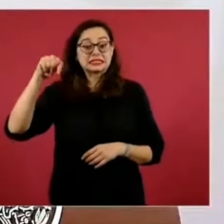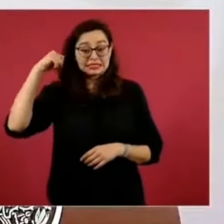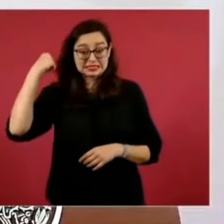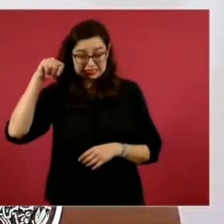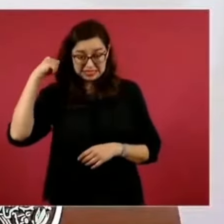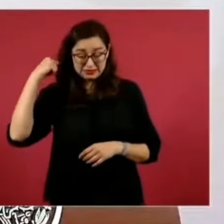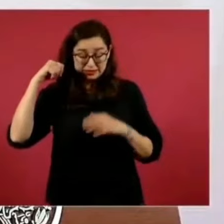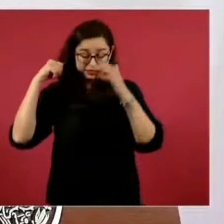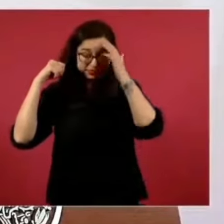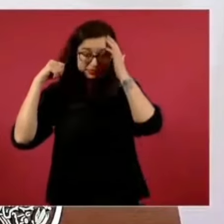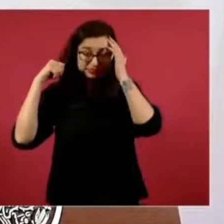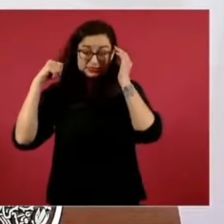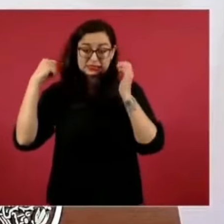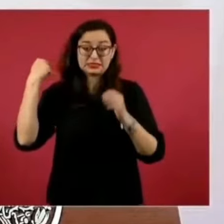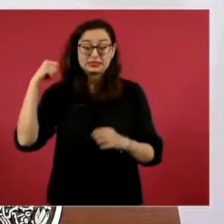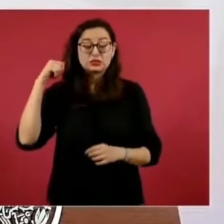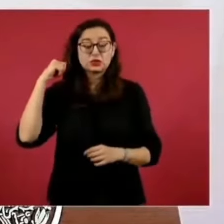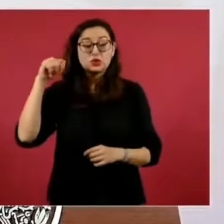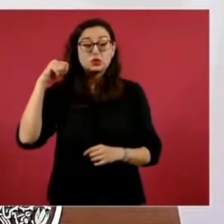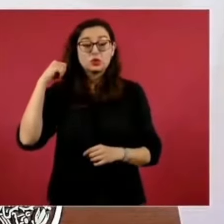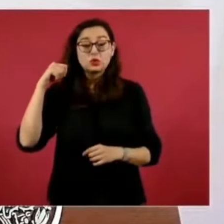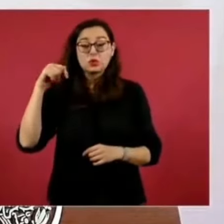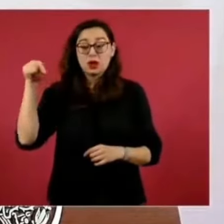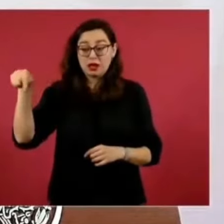nunca ha echado